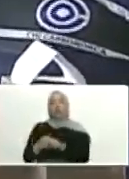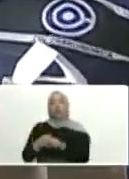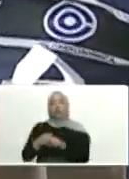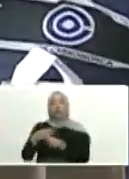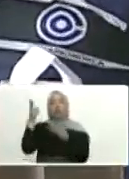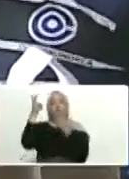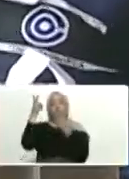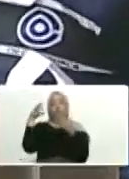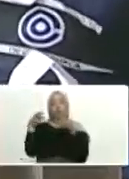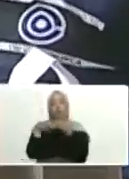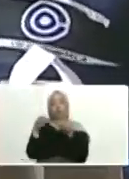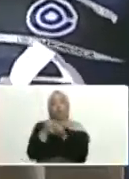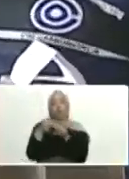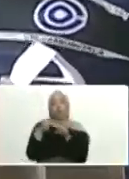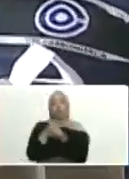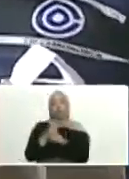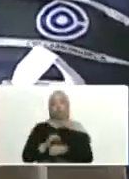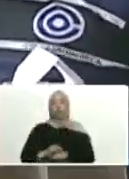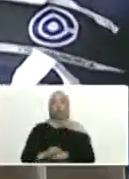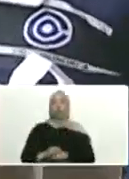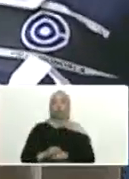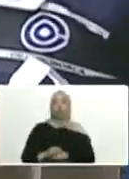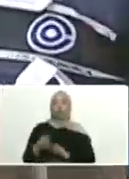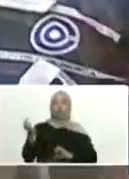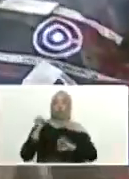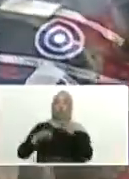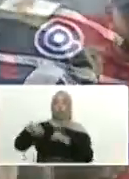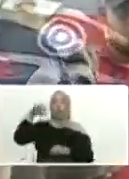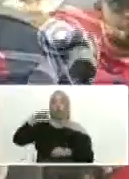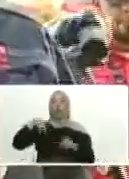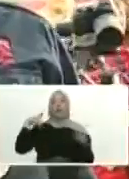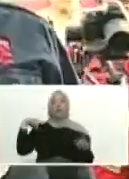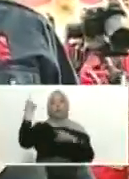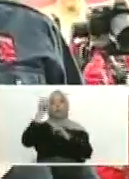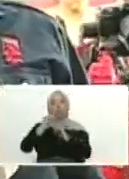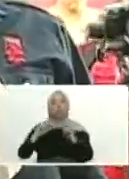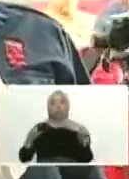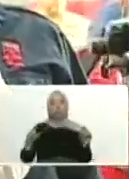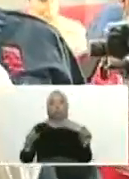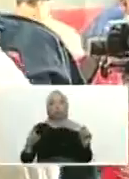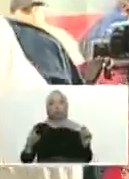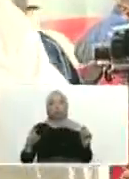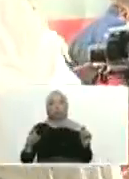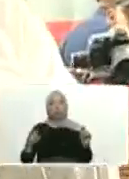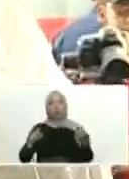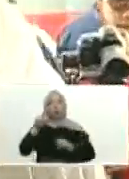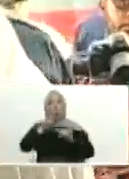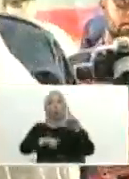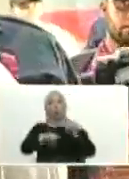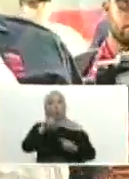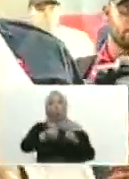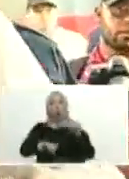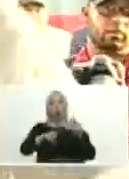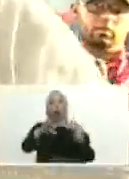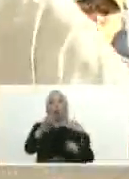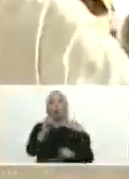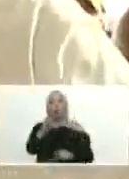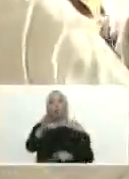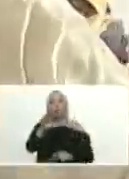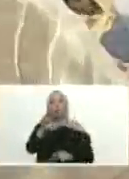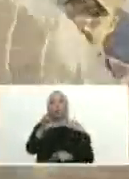allá en cerro la serranía del ojo casi frontera con el estado de Amazonas donde extraemos la bausita mineral importante